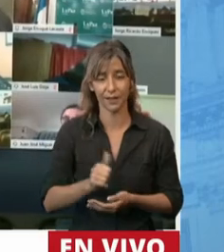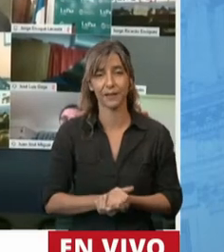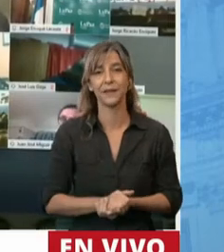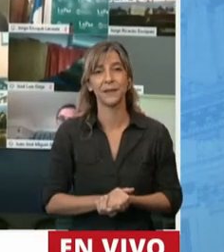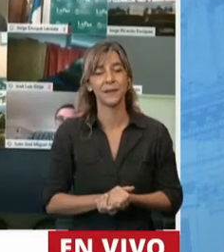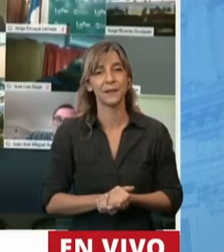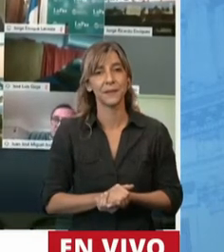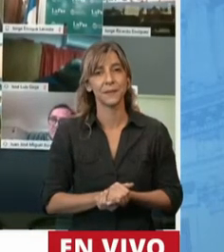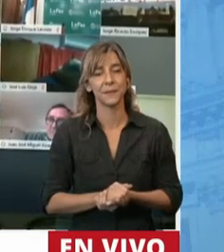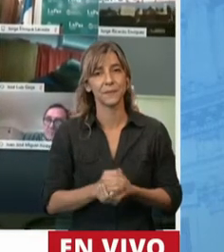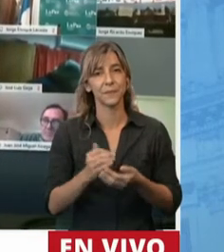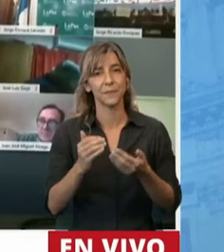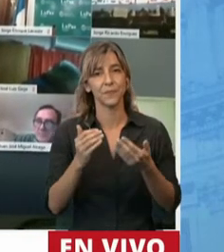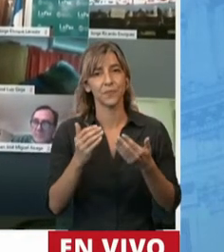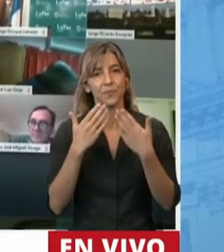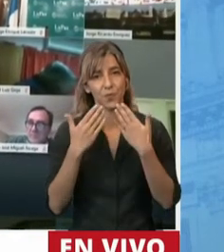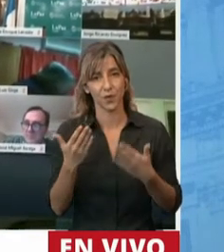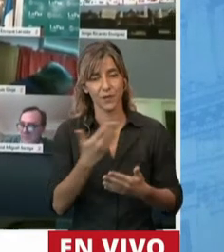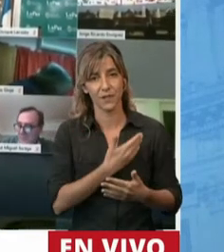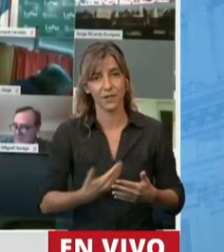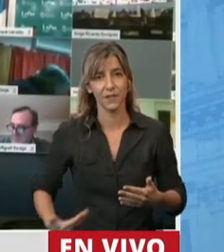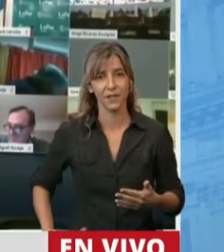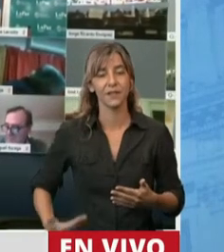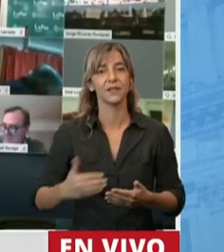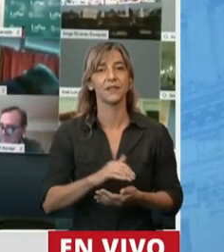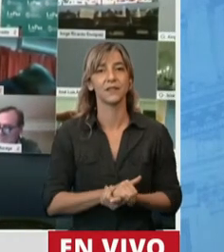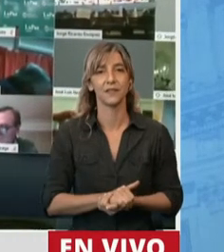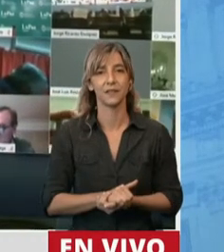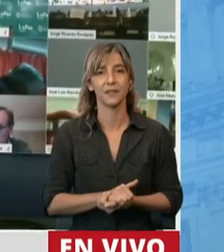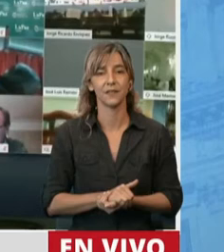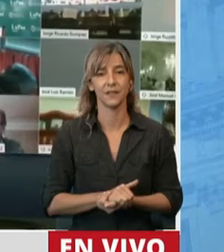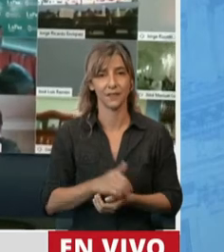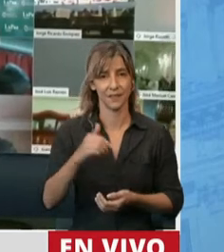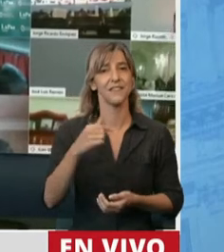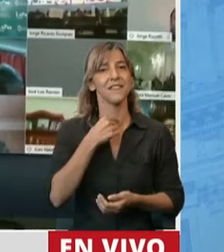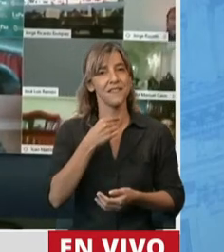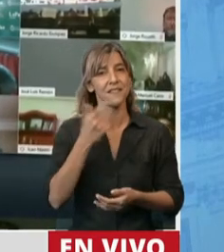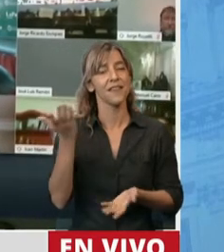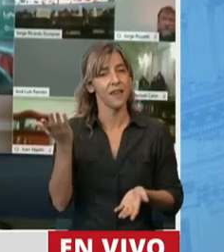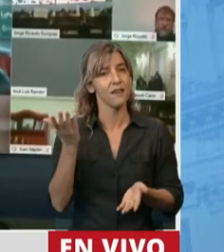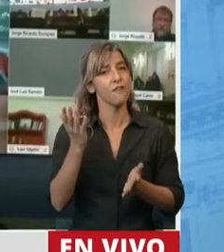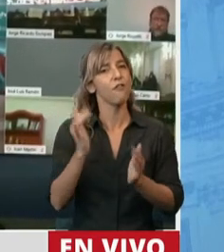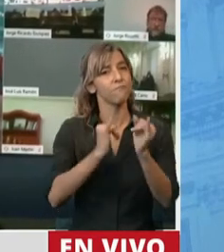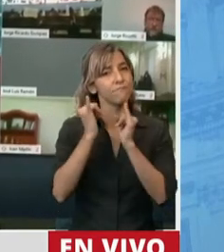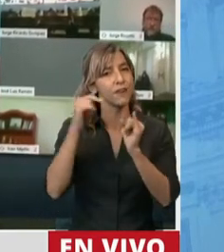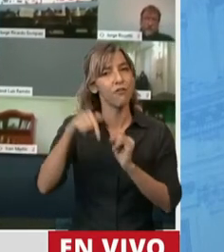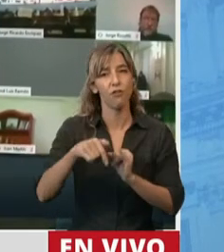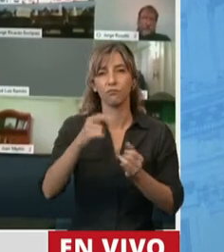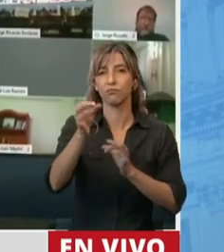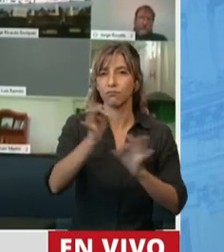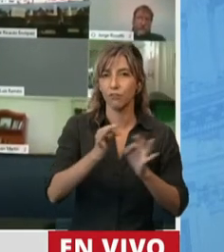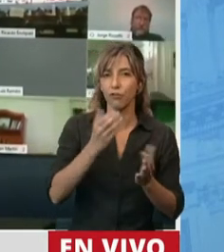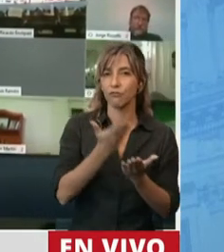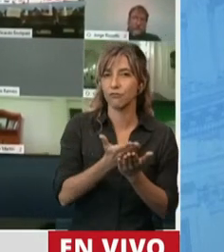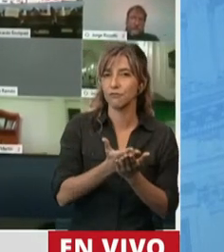Muchas gracias, señor presidente. Quiero comenzar destacando la importancia de estar hoy tratando este proyecto unificado